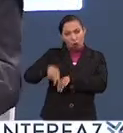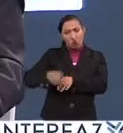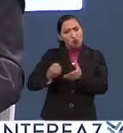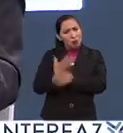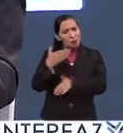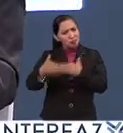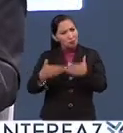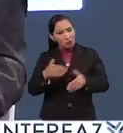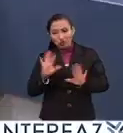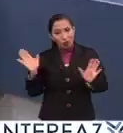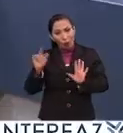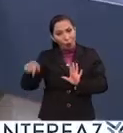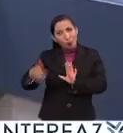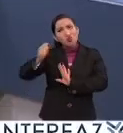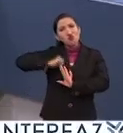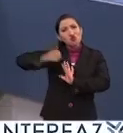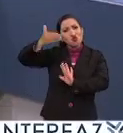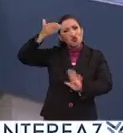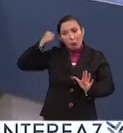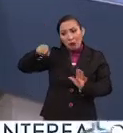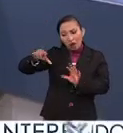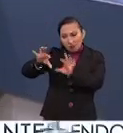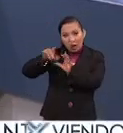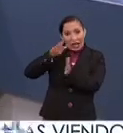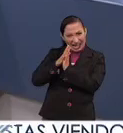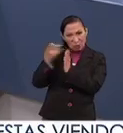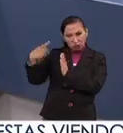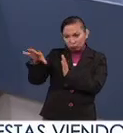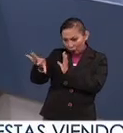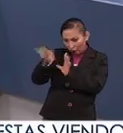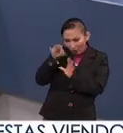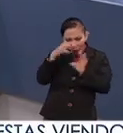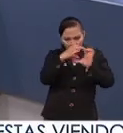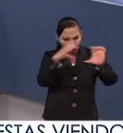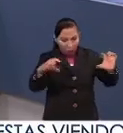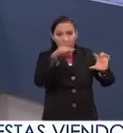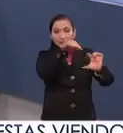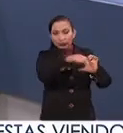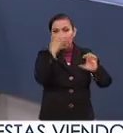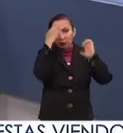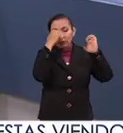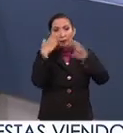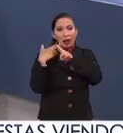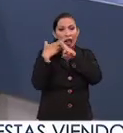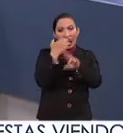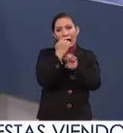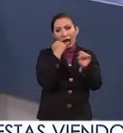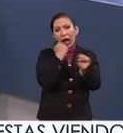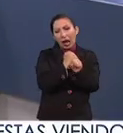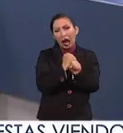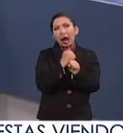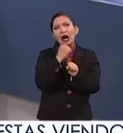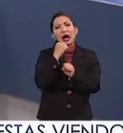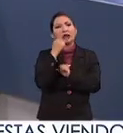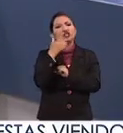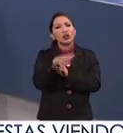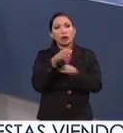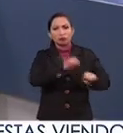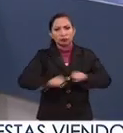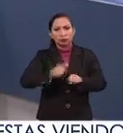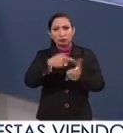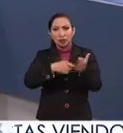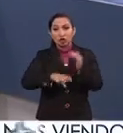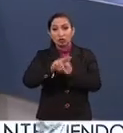parece ¿no? que lo escribió hoy, son los textos que en muchas ocasiones utilizamos o tuvimos una exposición para conmemorar el aniversario del terremoto